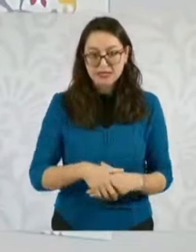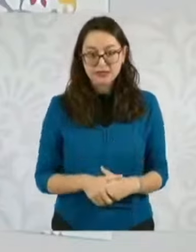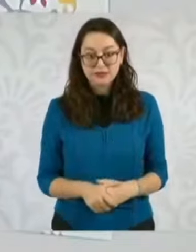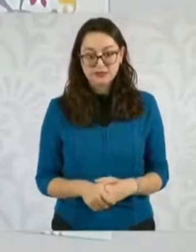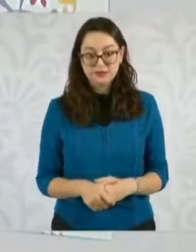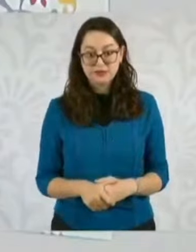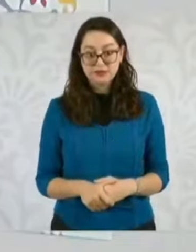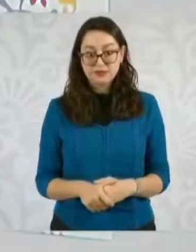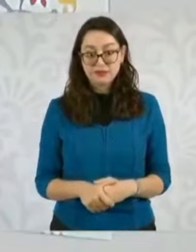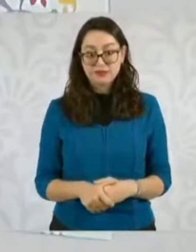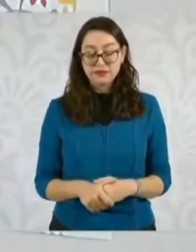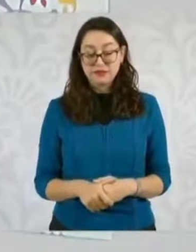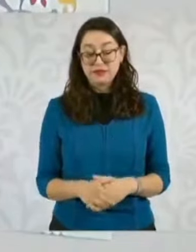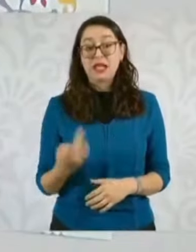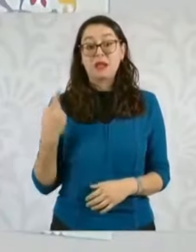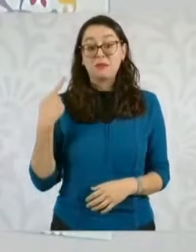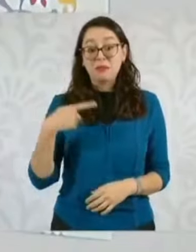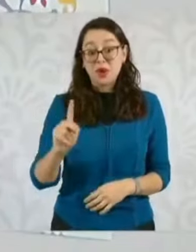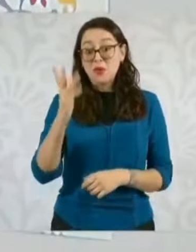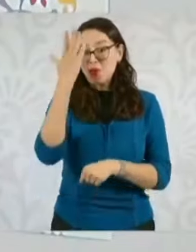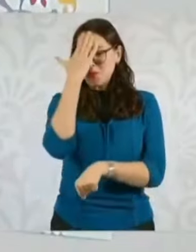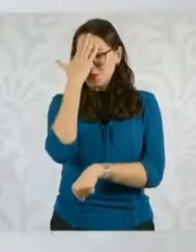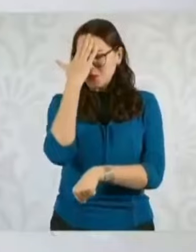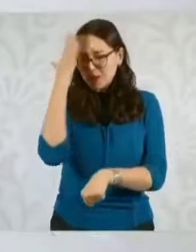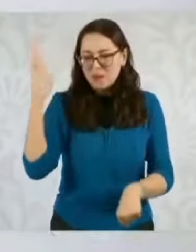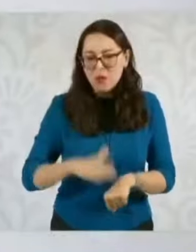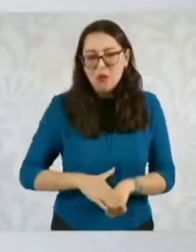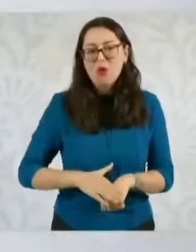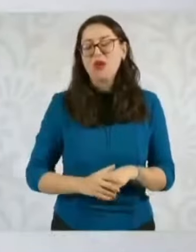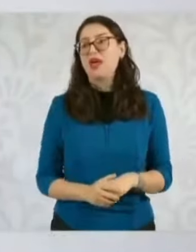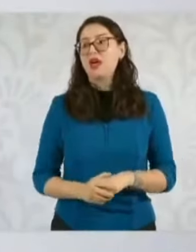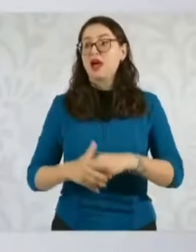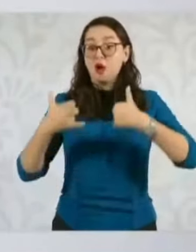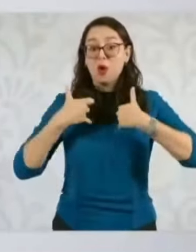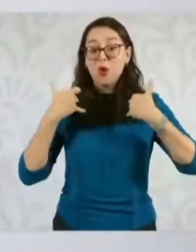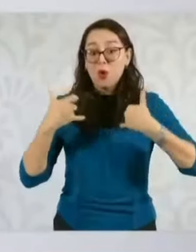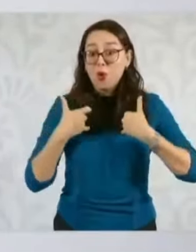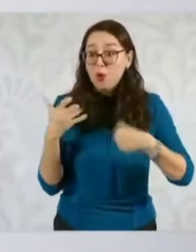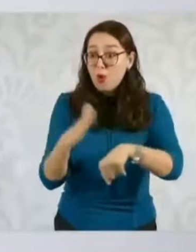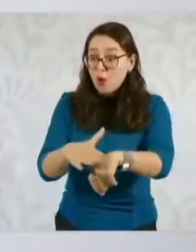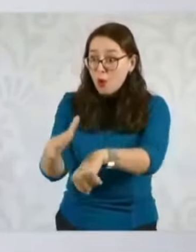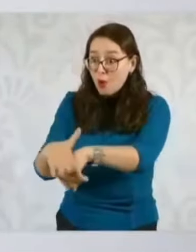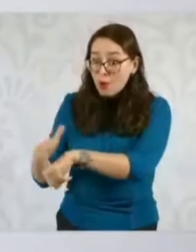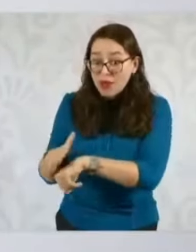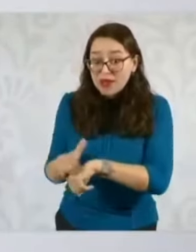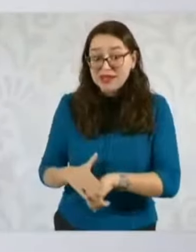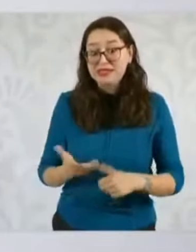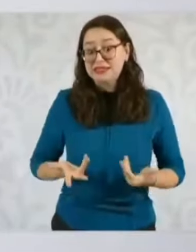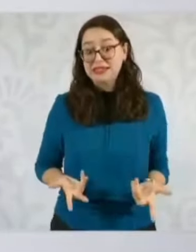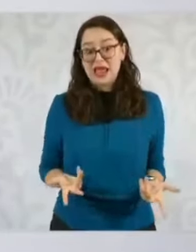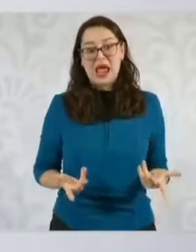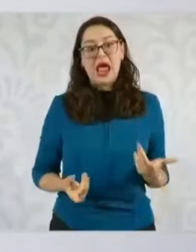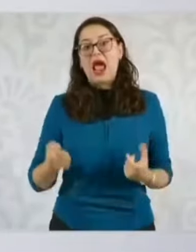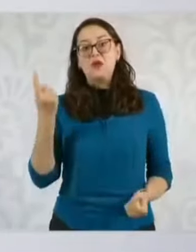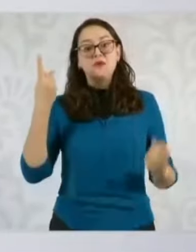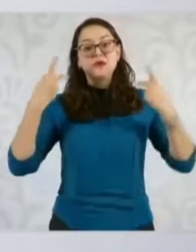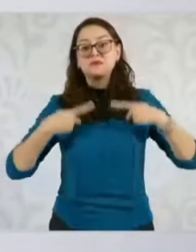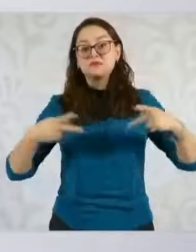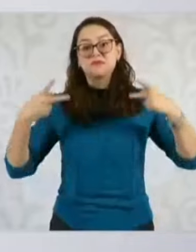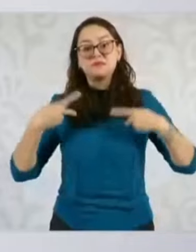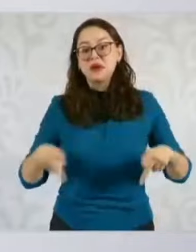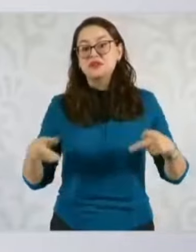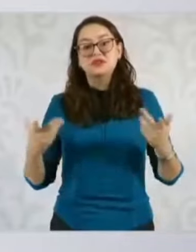Pero que no se nos olvide al pueblo de México, a los jóvenes. Hay jóvenes que nacieron en 2006,